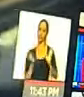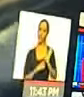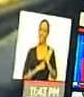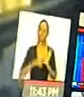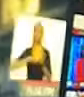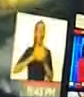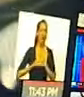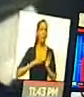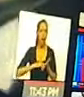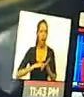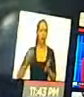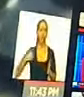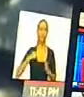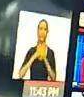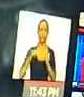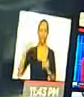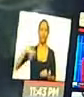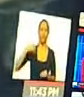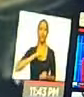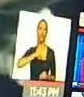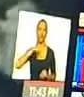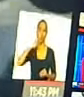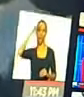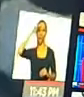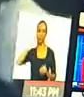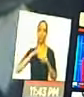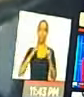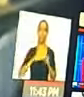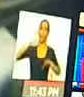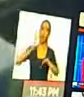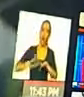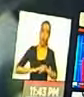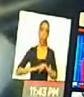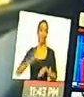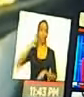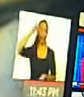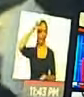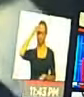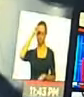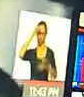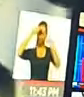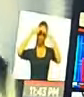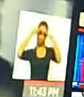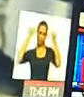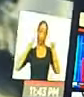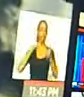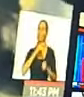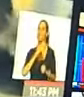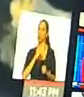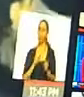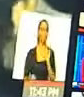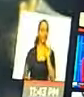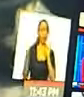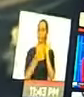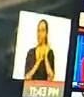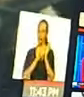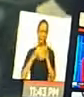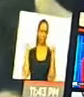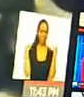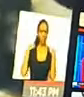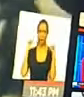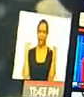tenemos todos los derechos a nuestro favor, pero por culpa de la ignorancia no los han puesto en práctica y se